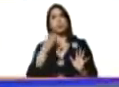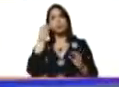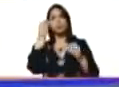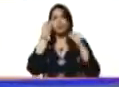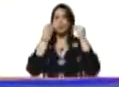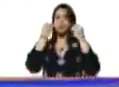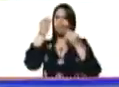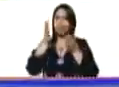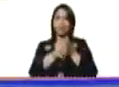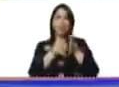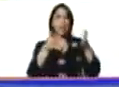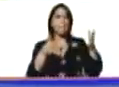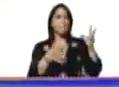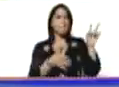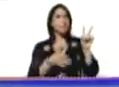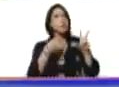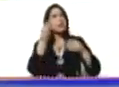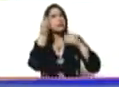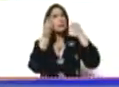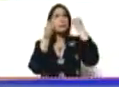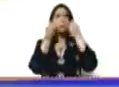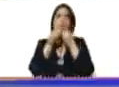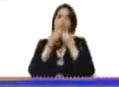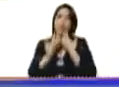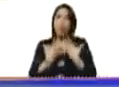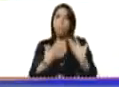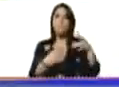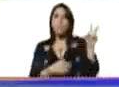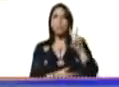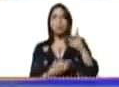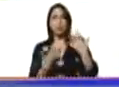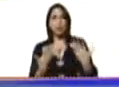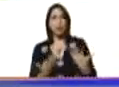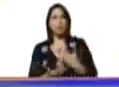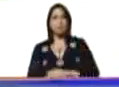pensando lo grande para Venezuela, pensando lo bueno para Venezuela.